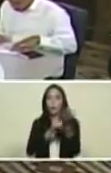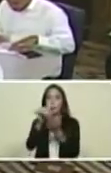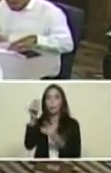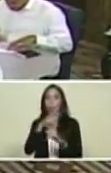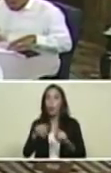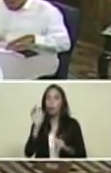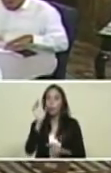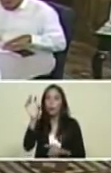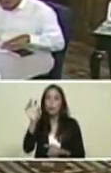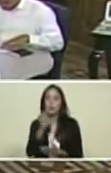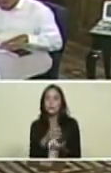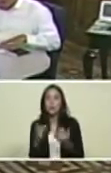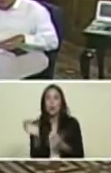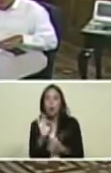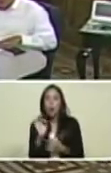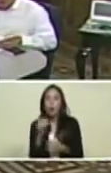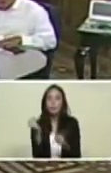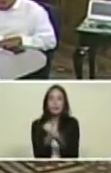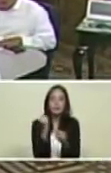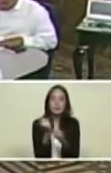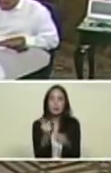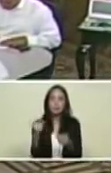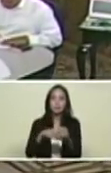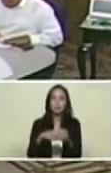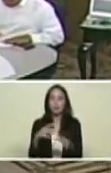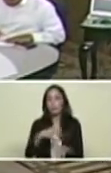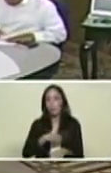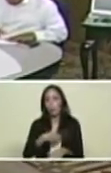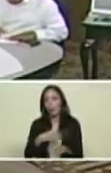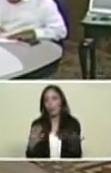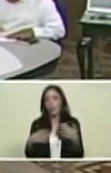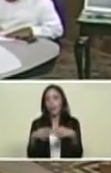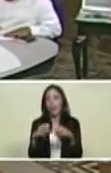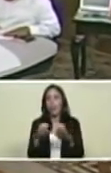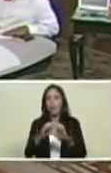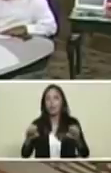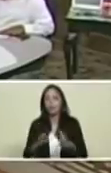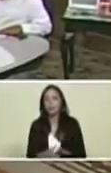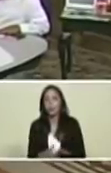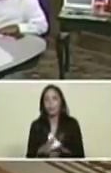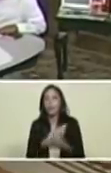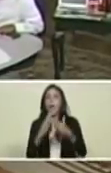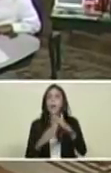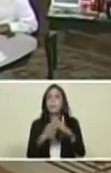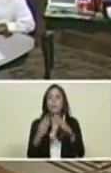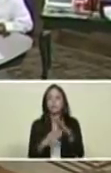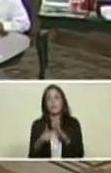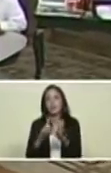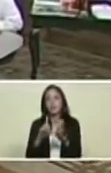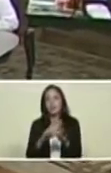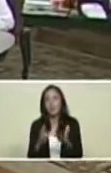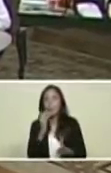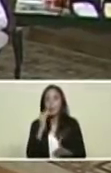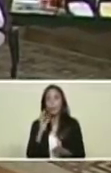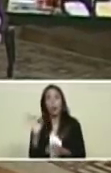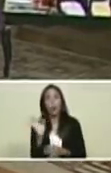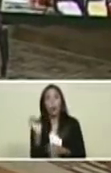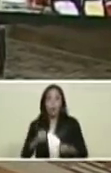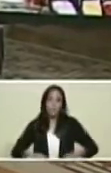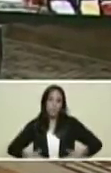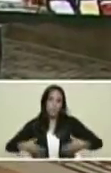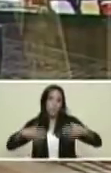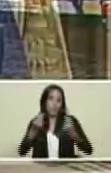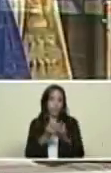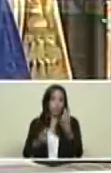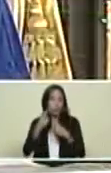o entrar a trabajar porque no puede ingresar a la educación secundaria, salvo que tenga recursos,